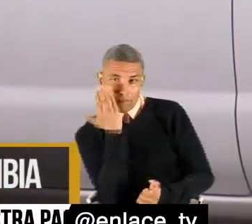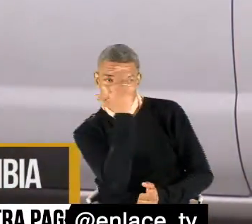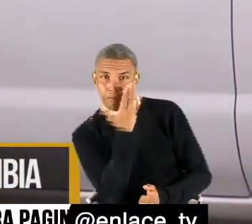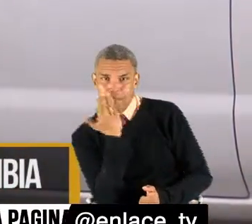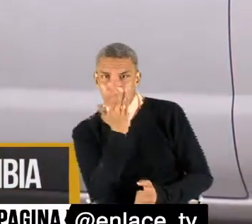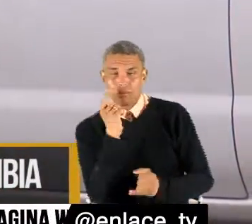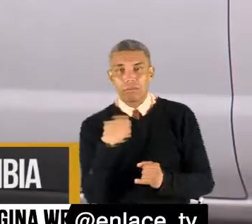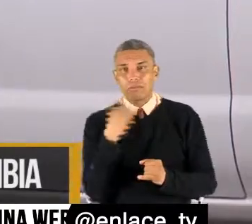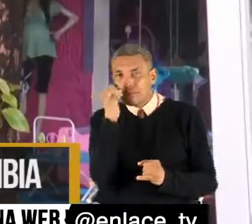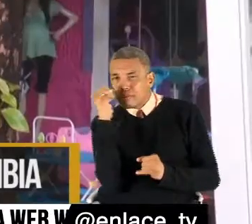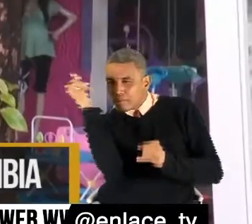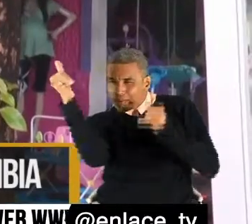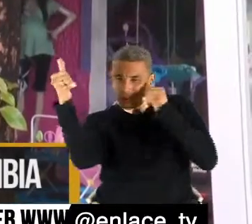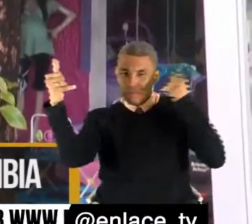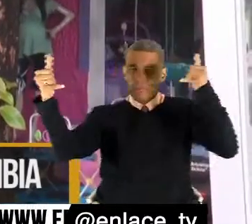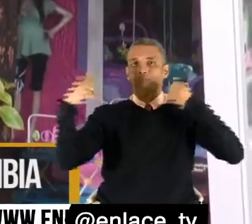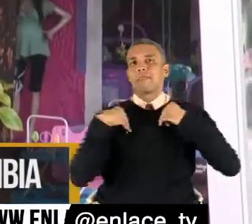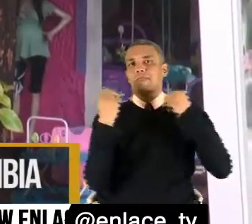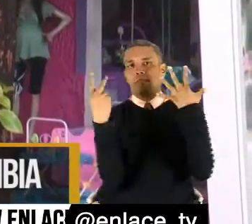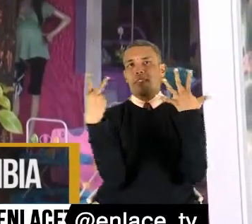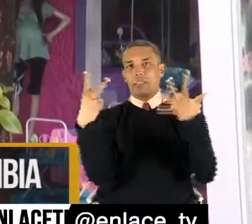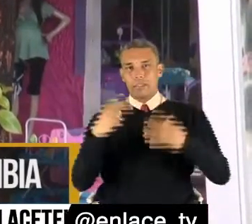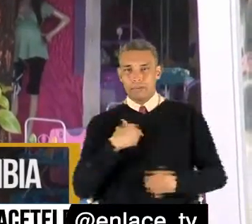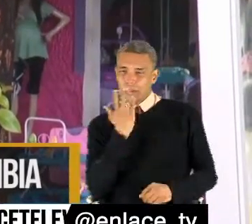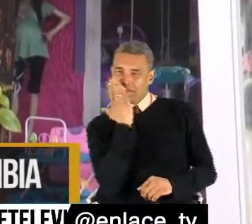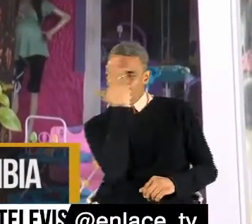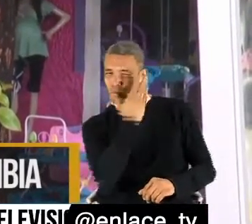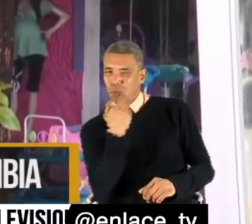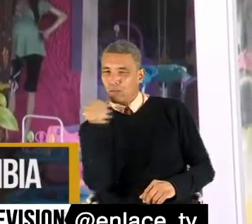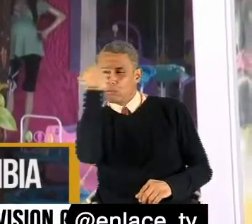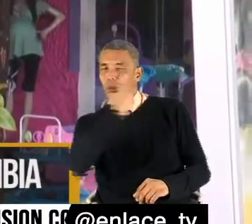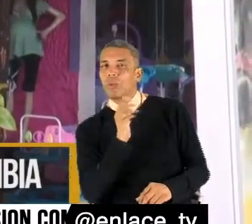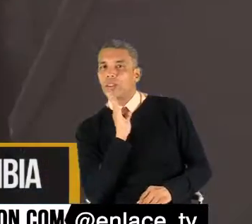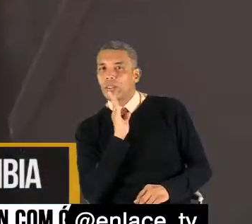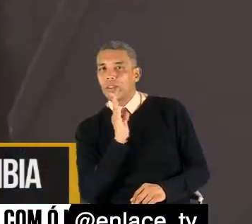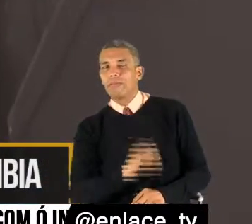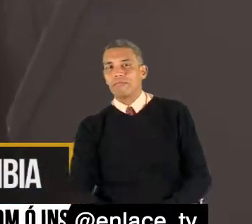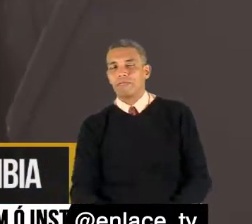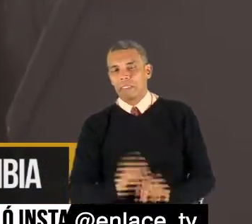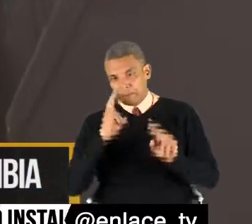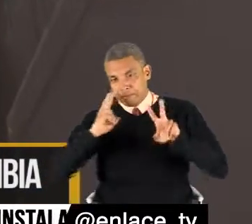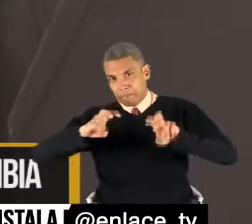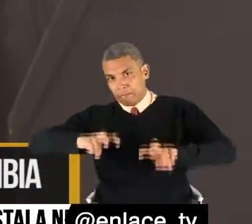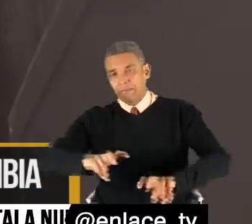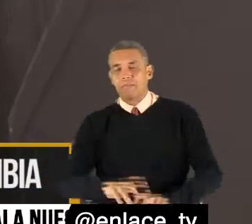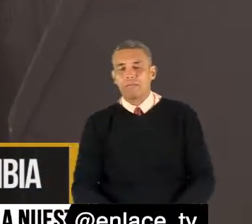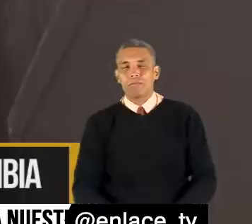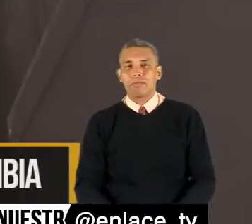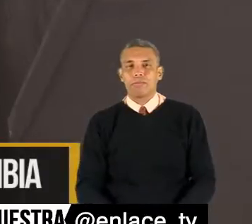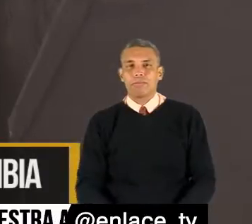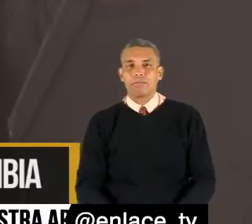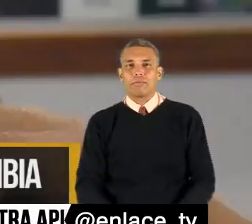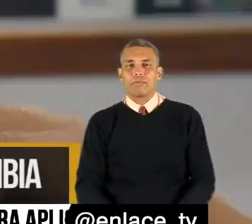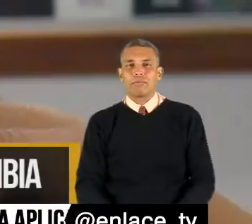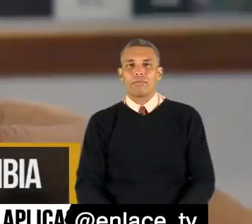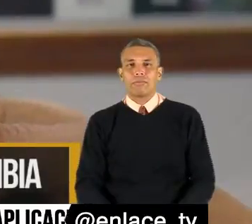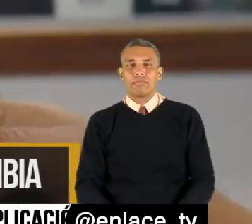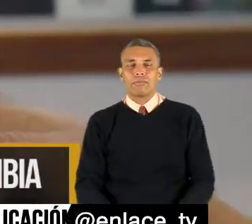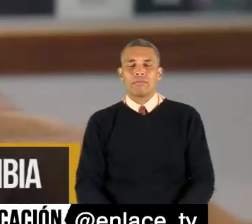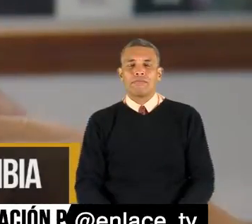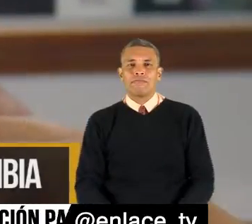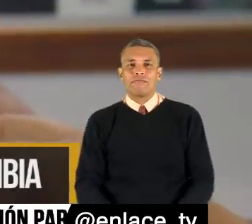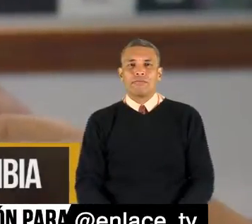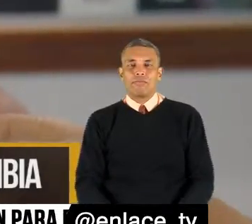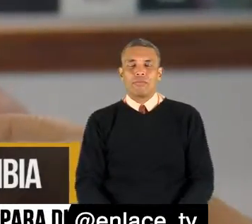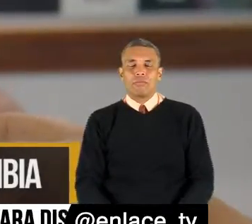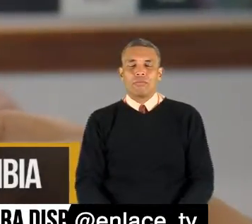de seguridad instaladas en el establecimiento para identificar a los responsables de este nuevo caso de robo en la ciudad. Desafortunadamente,